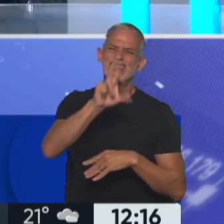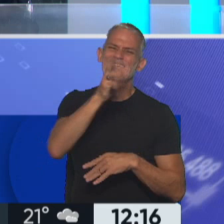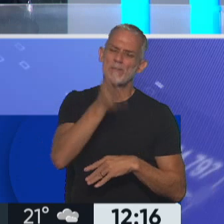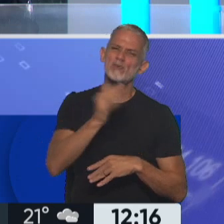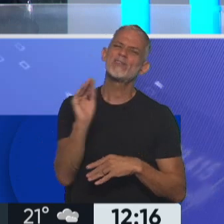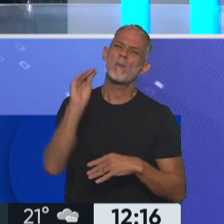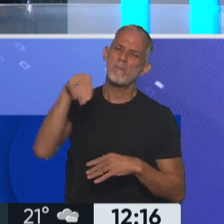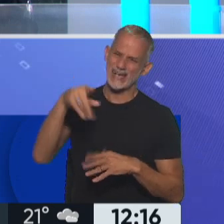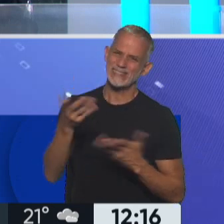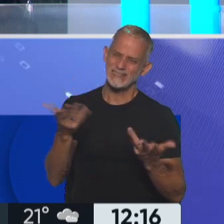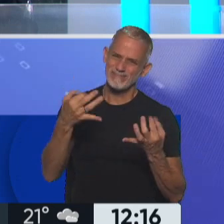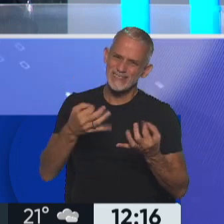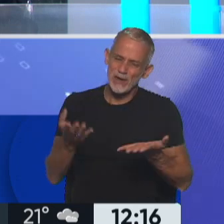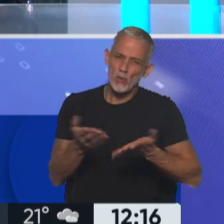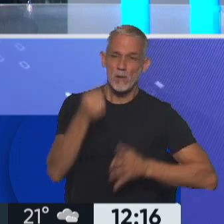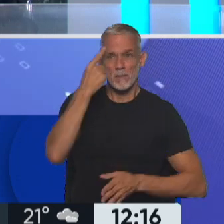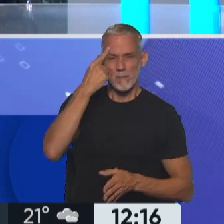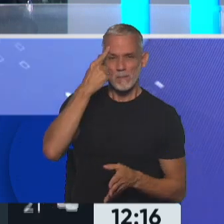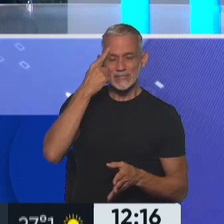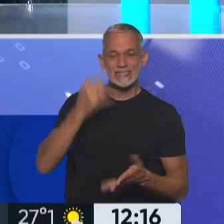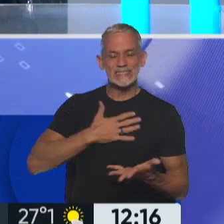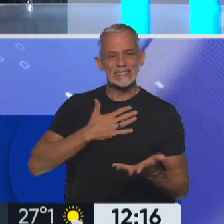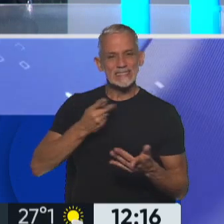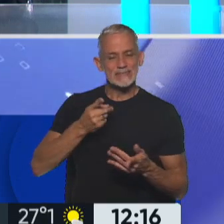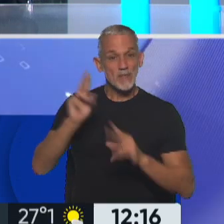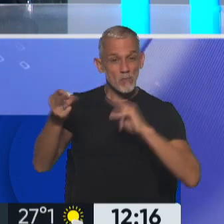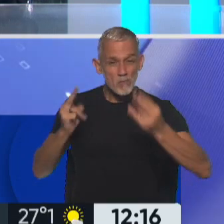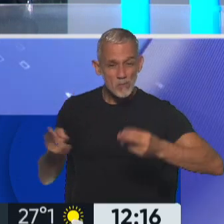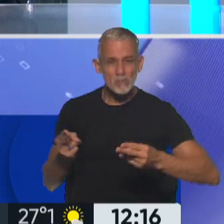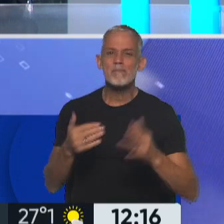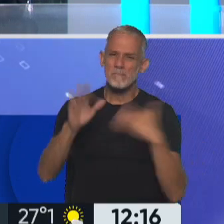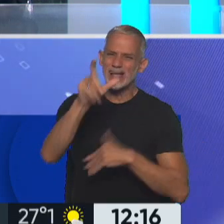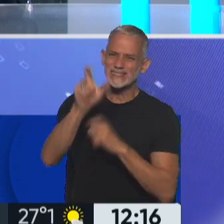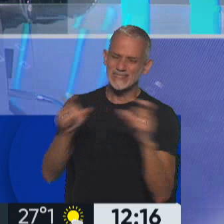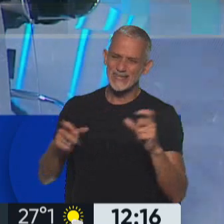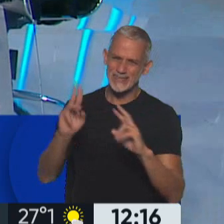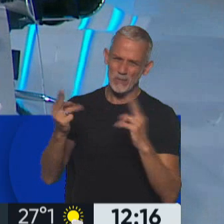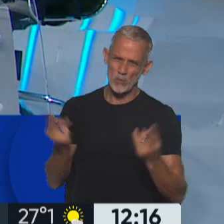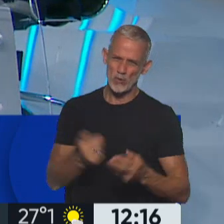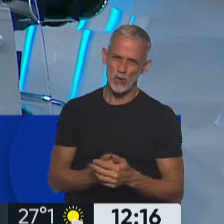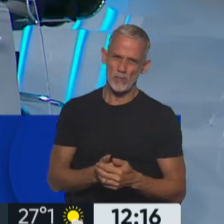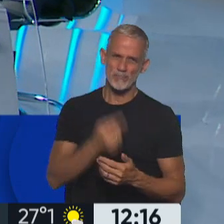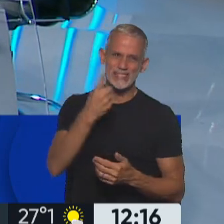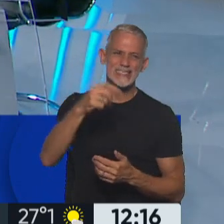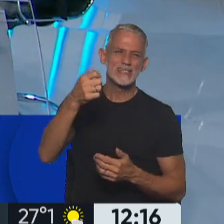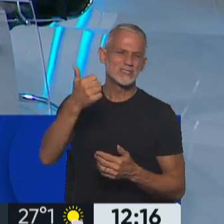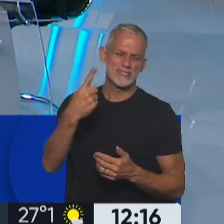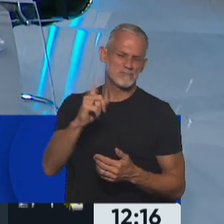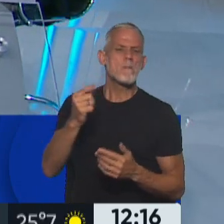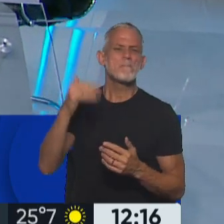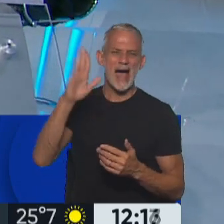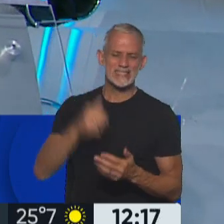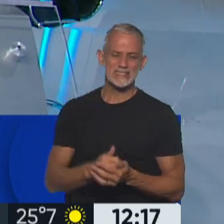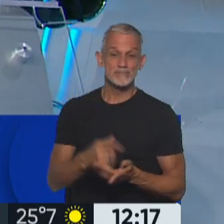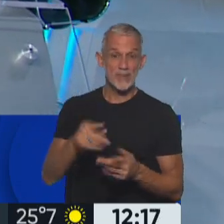30% en nuestro país, con lo cual hay que pensar que lamentar seguramente más gente que murió. Y después que los casos que se